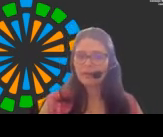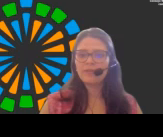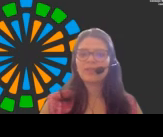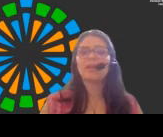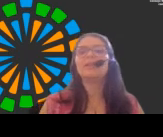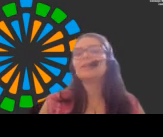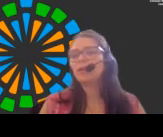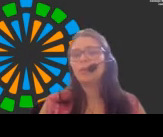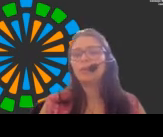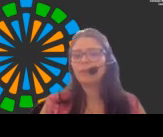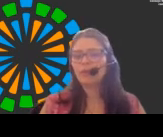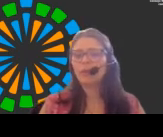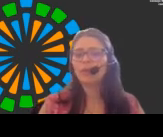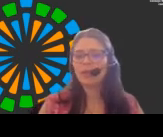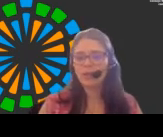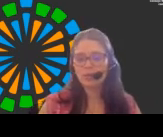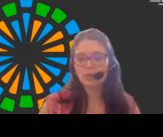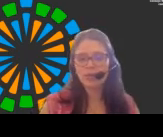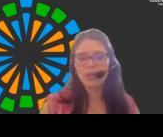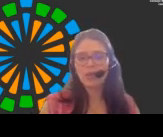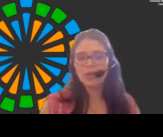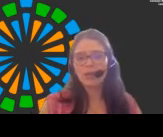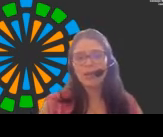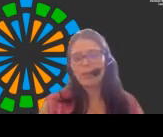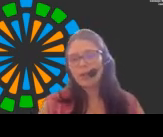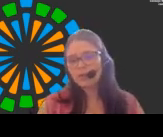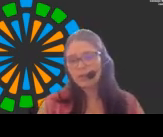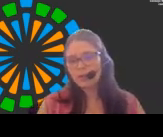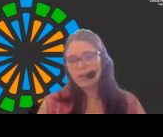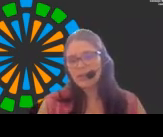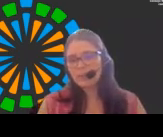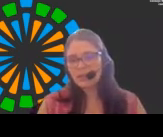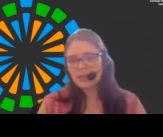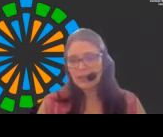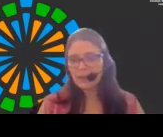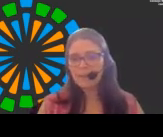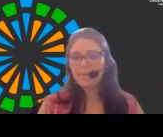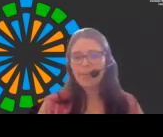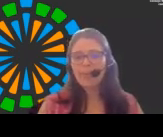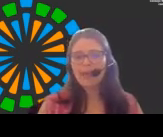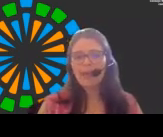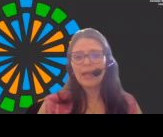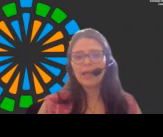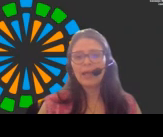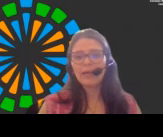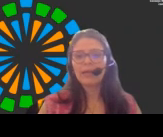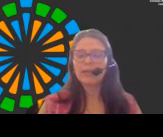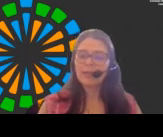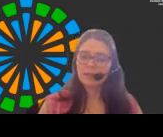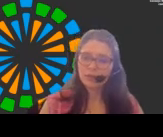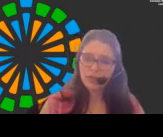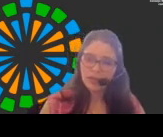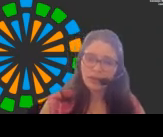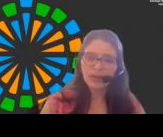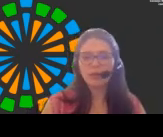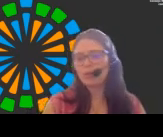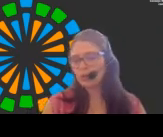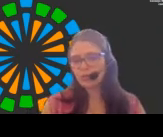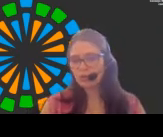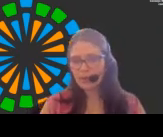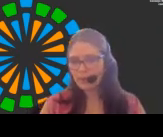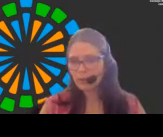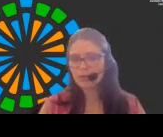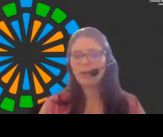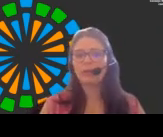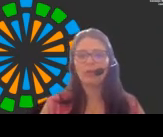es promover y fiscalizar el cumplimiento de derechos de la población con discapacidad en la